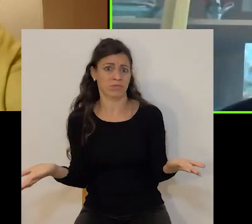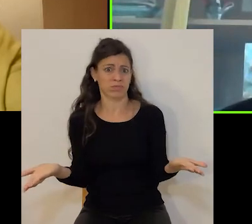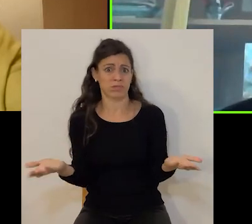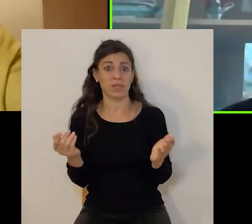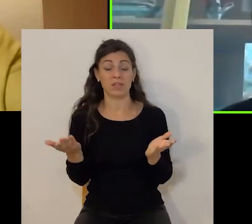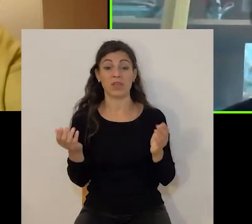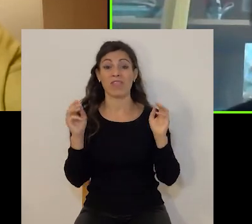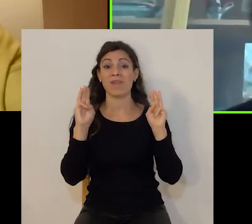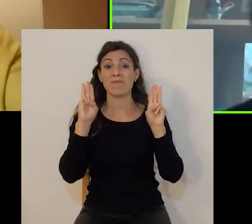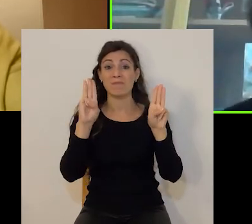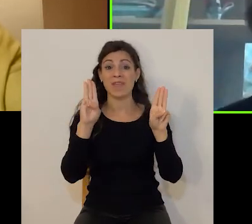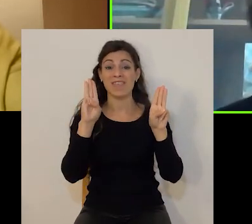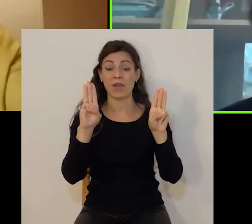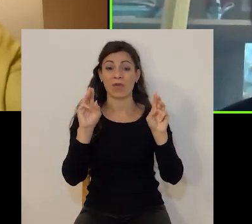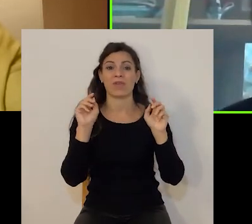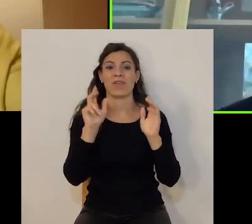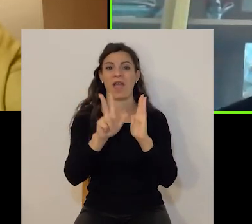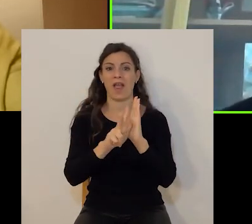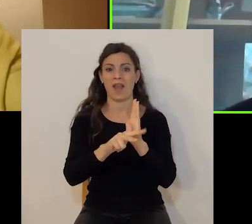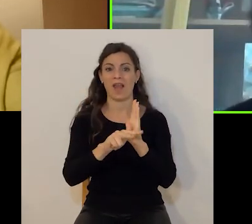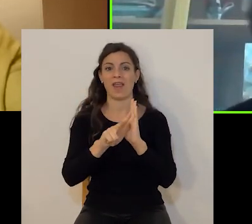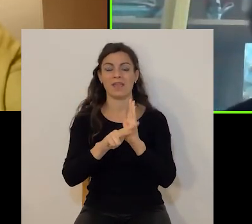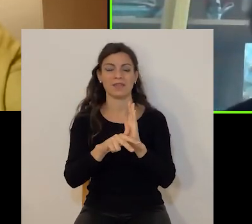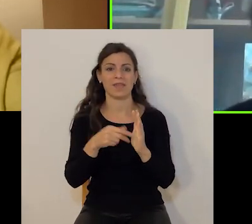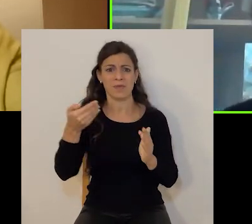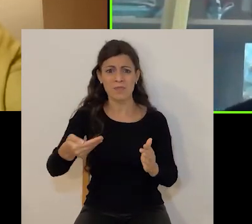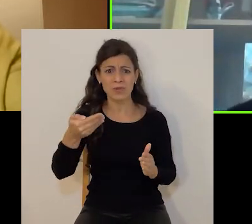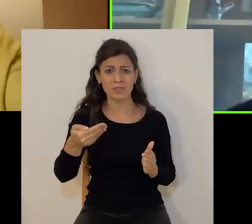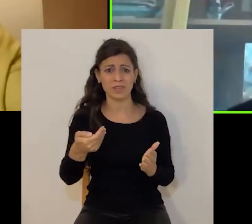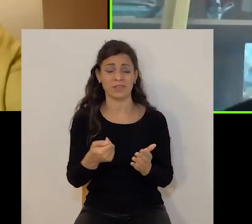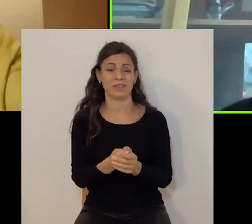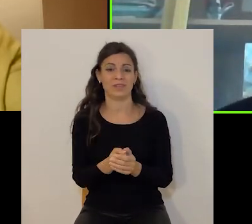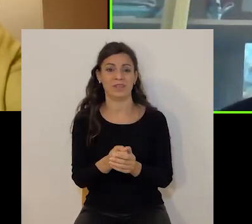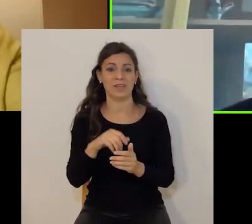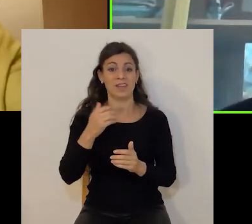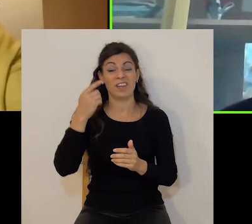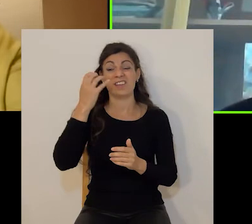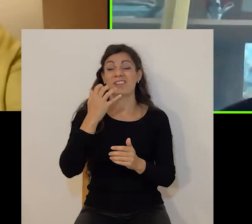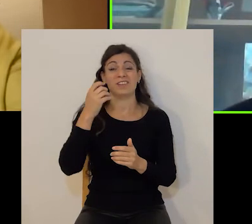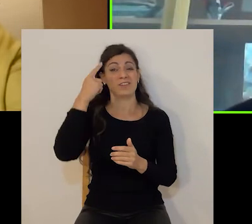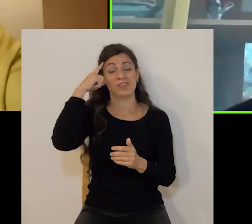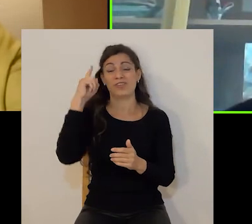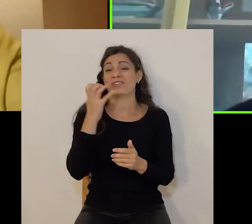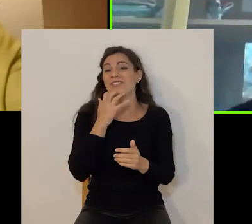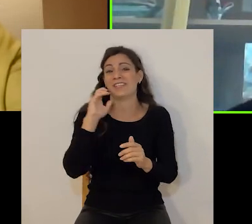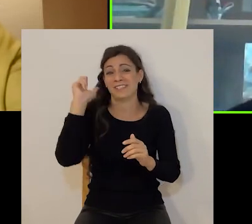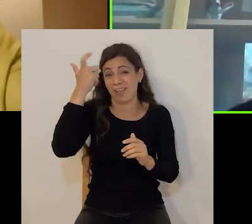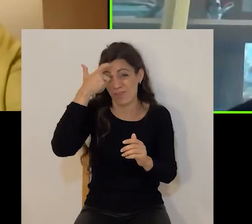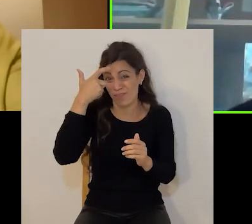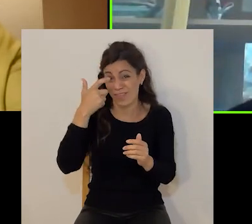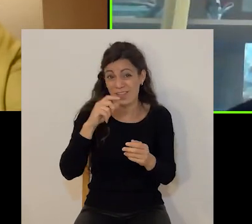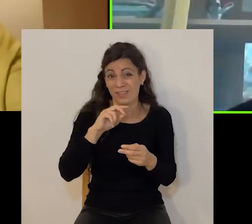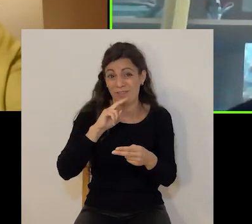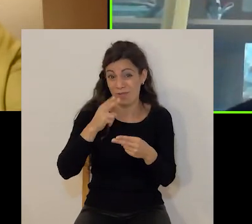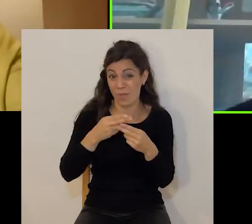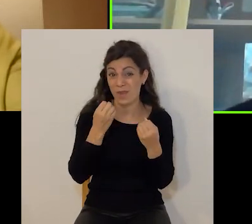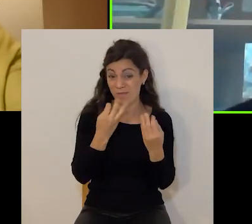la pedagogía lenta. No sé si el concepto es adecuado, pero yo le llamo la pedagogía lenta.